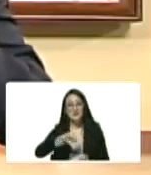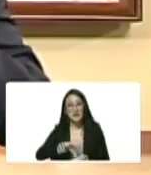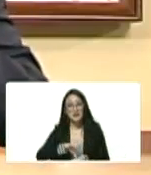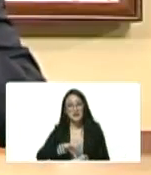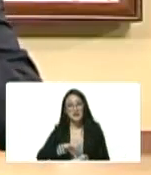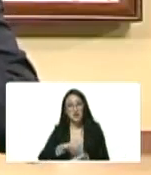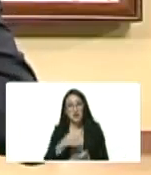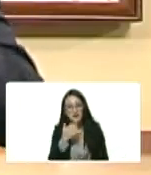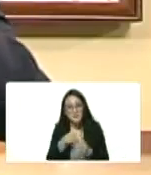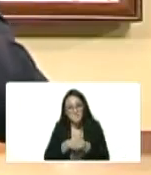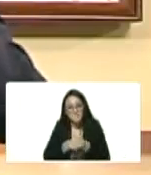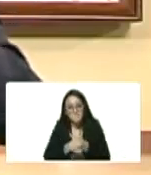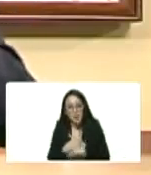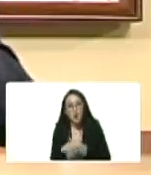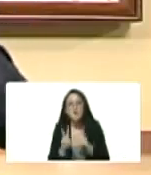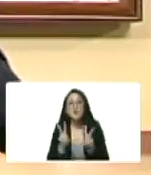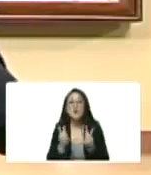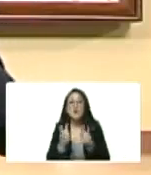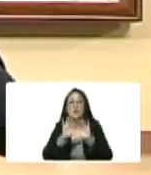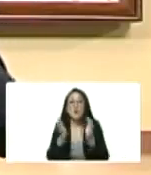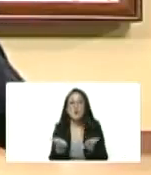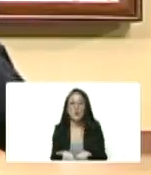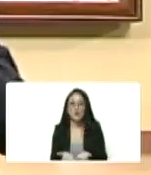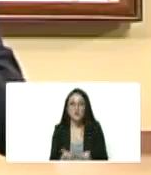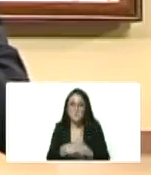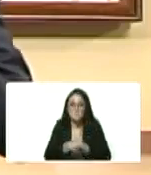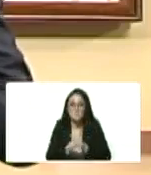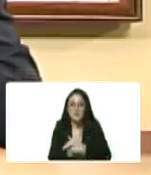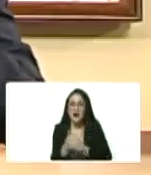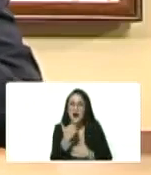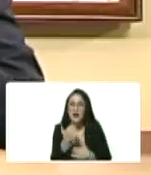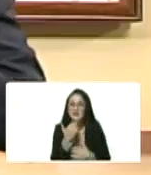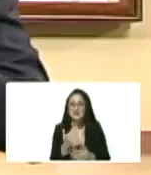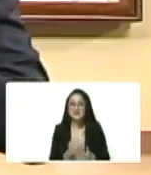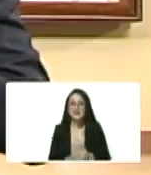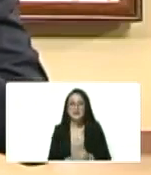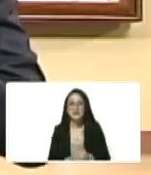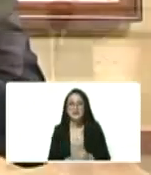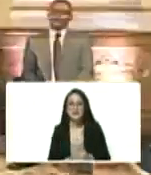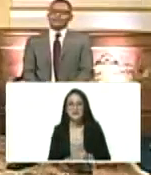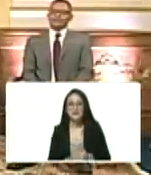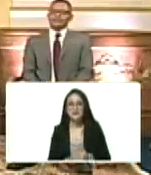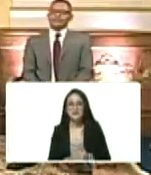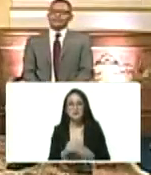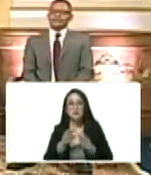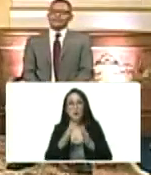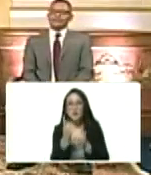parto de un nuevo mundo que dejará de ser un mundo unipolar,